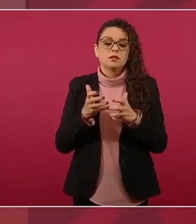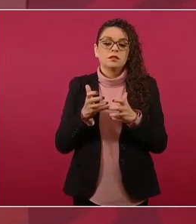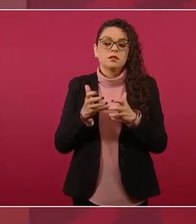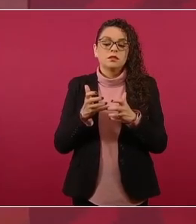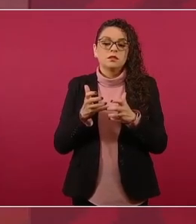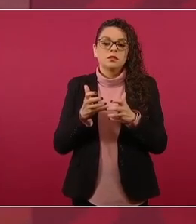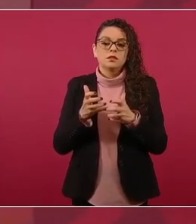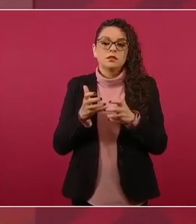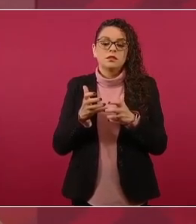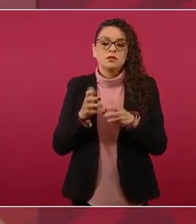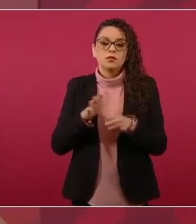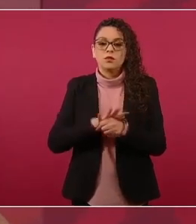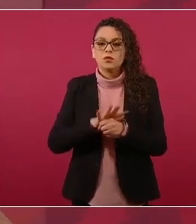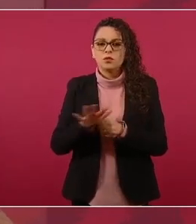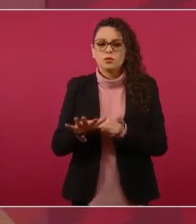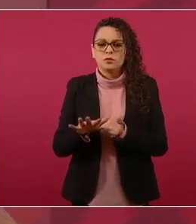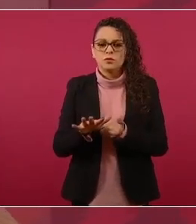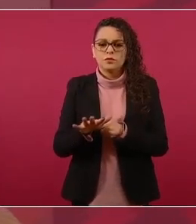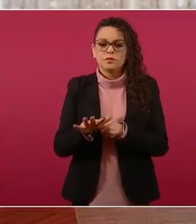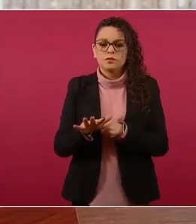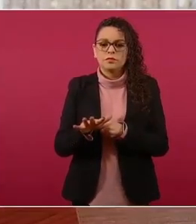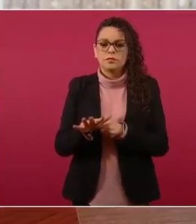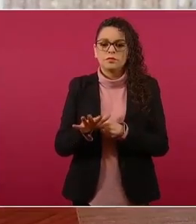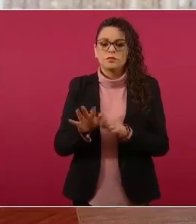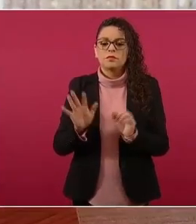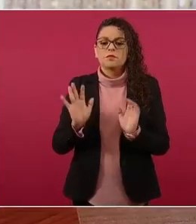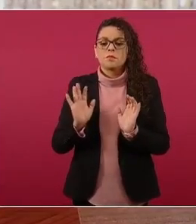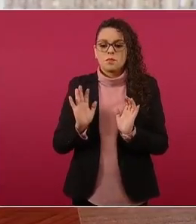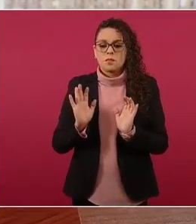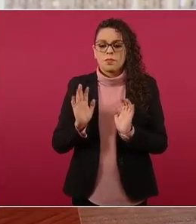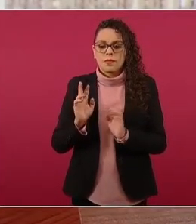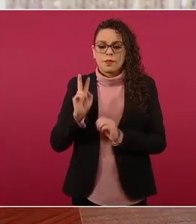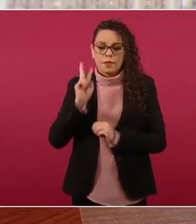de darse a conocer,